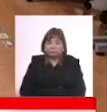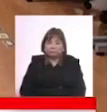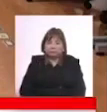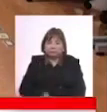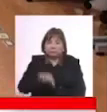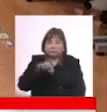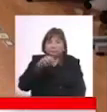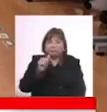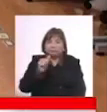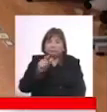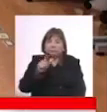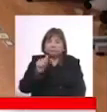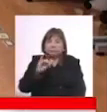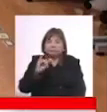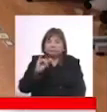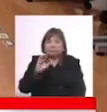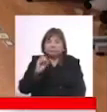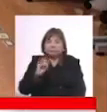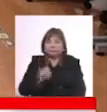Palacio Guamán.